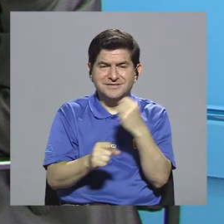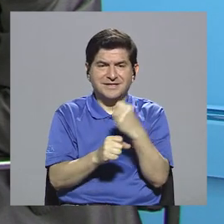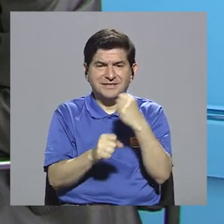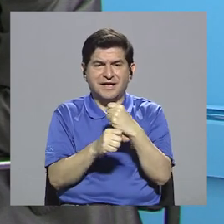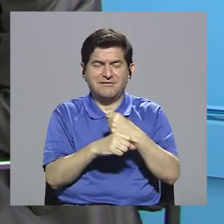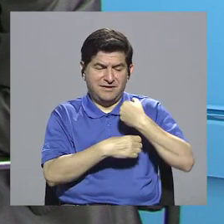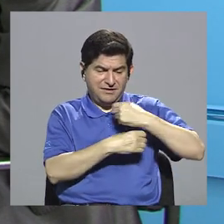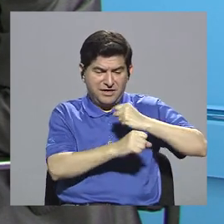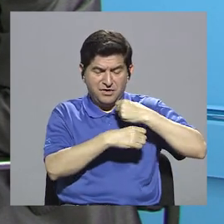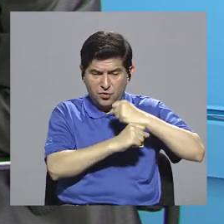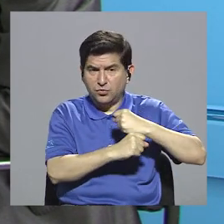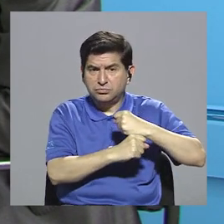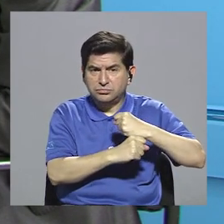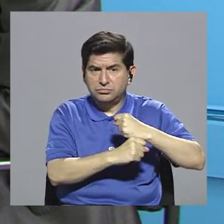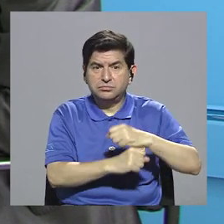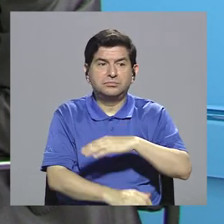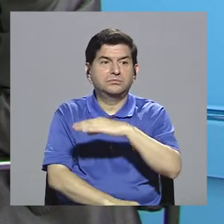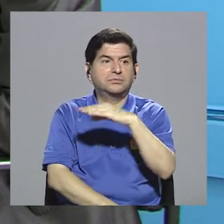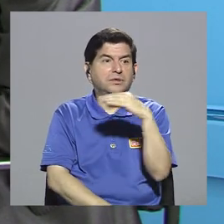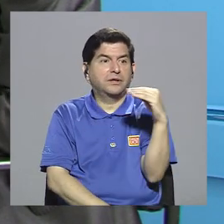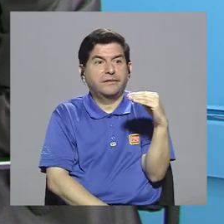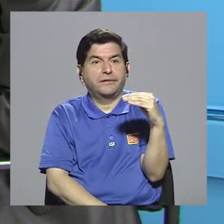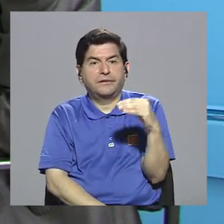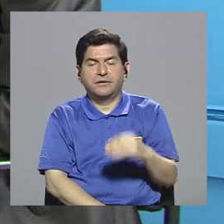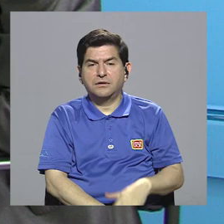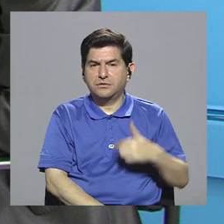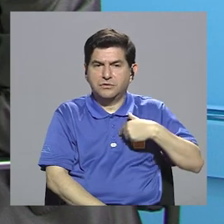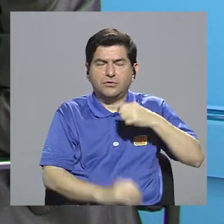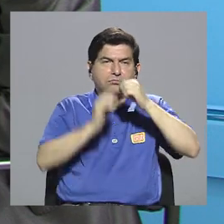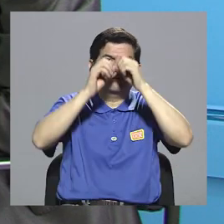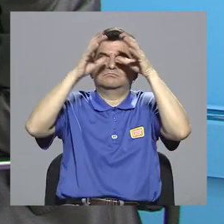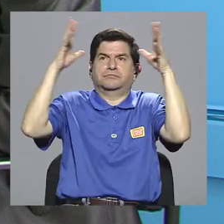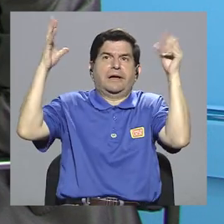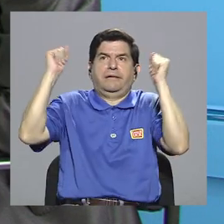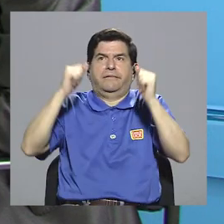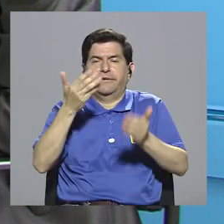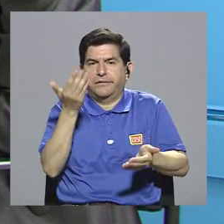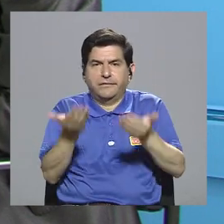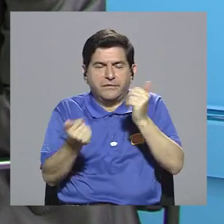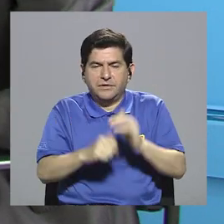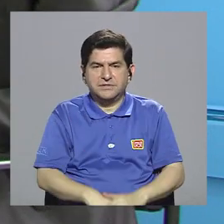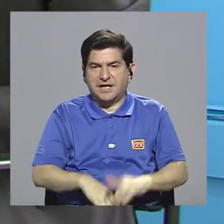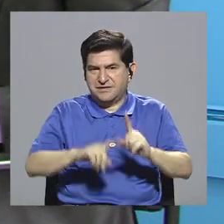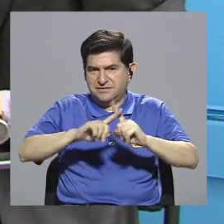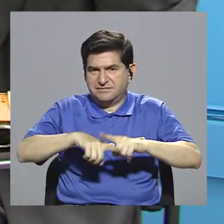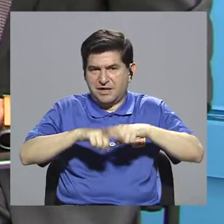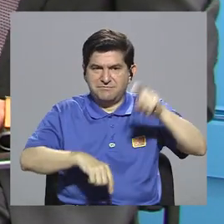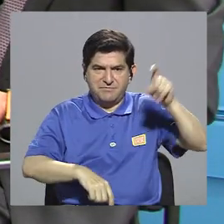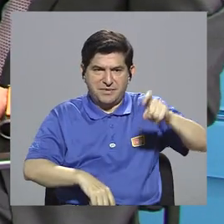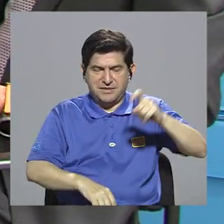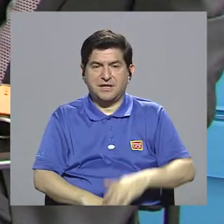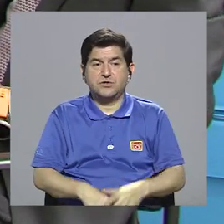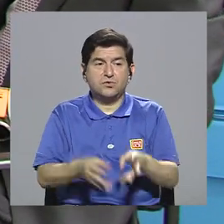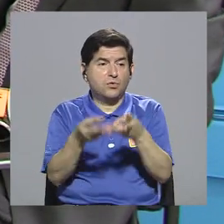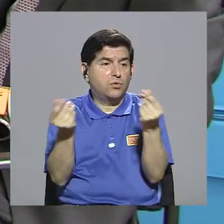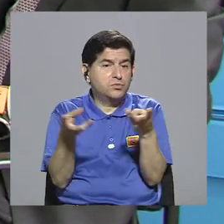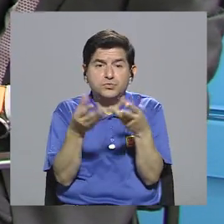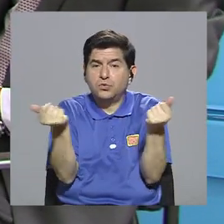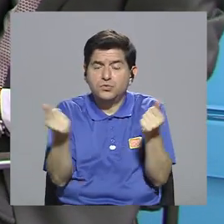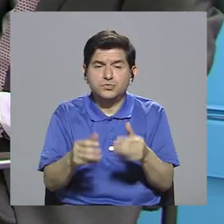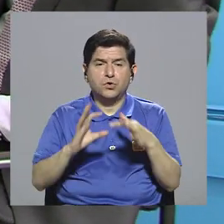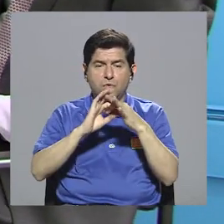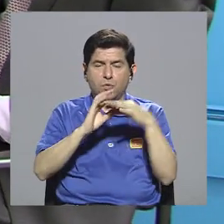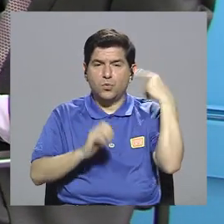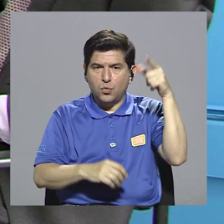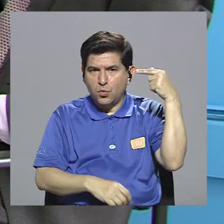trabajo de las municipalidades me imagino como con dependiendo de las necesidades a las soluciones en